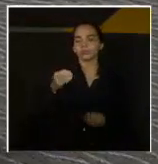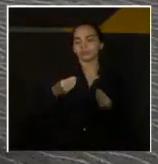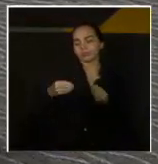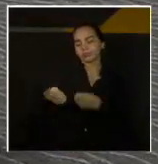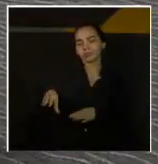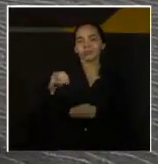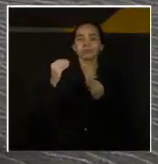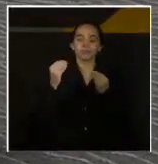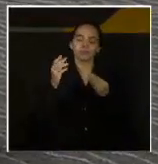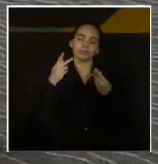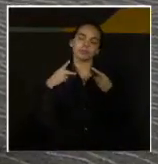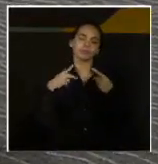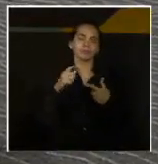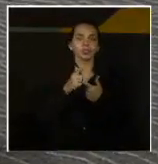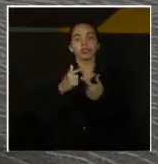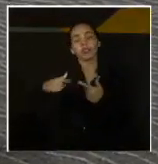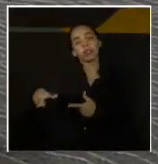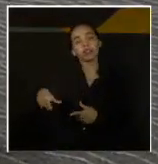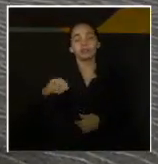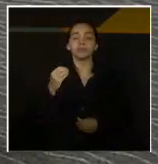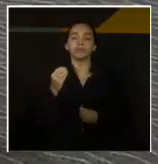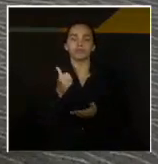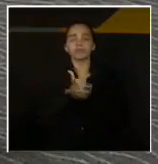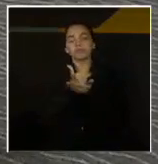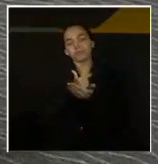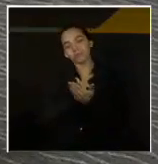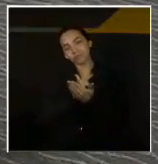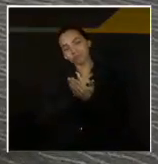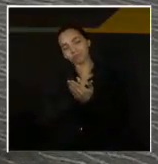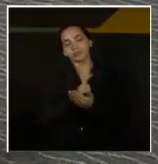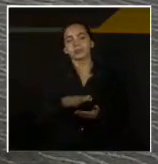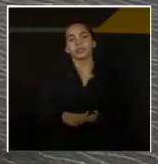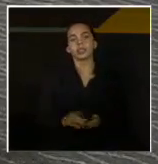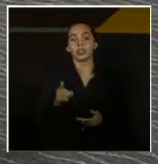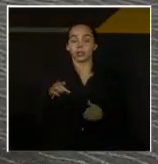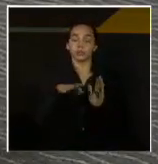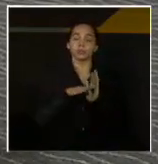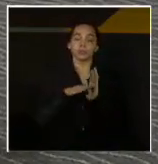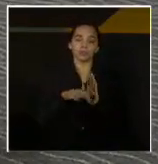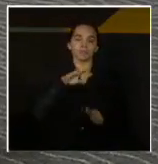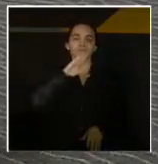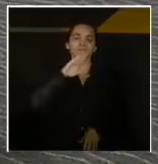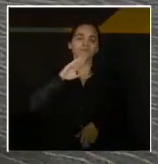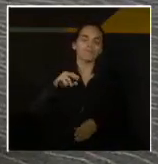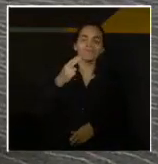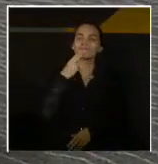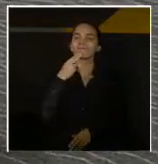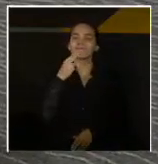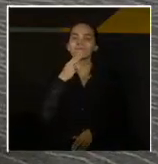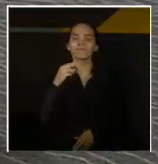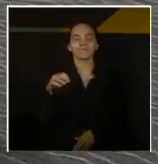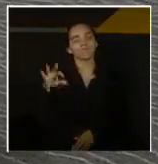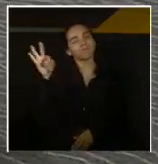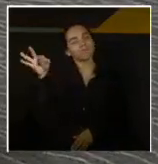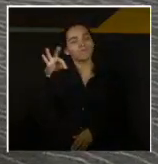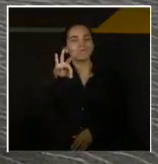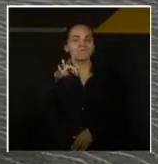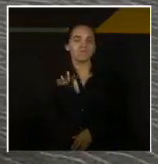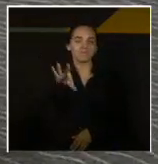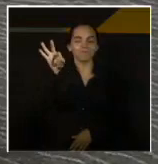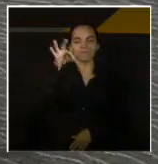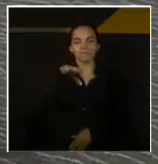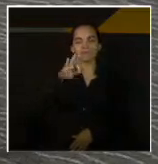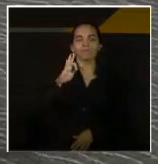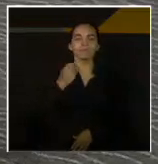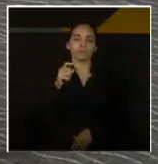mucha gente sin estos apoyos, sino que permite también el mal uso con fines electorales en el